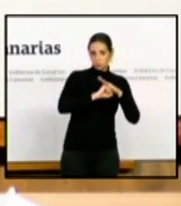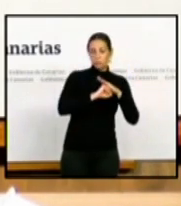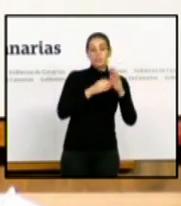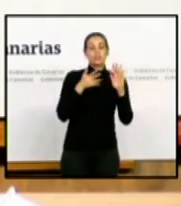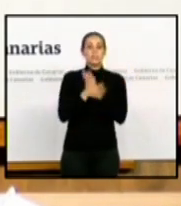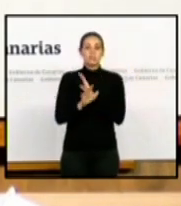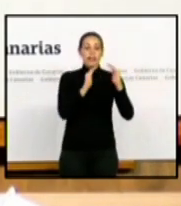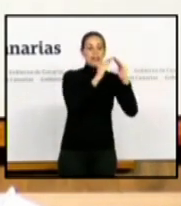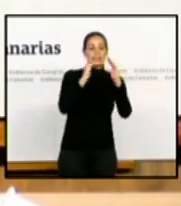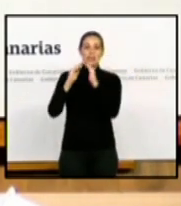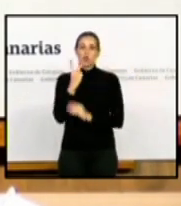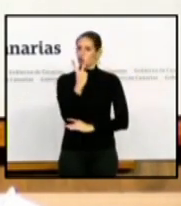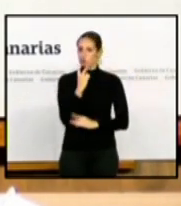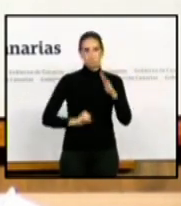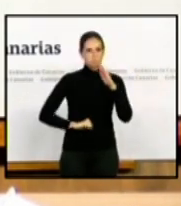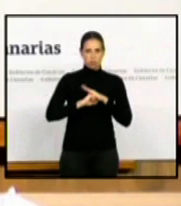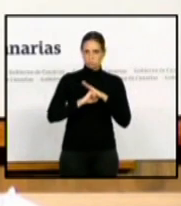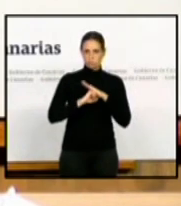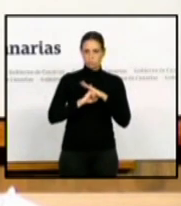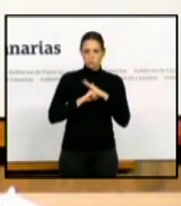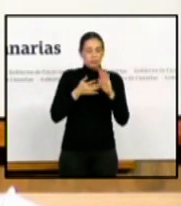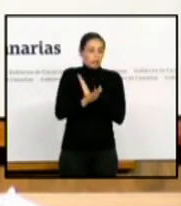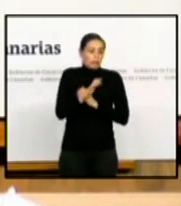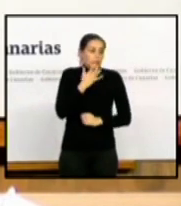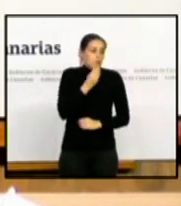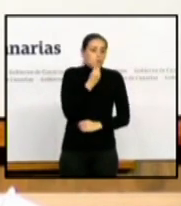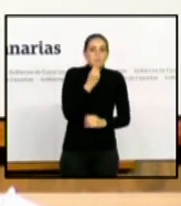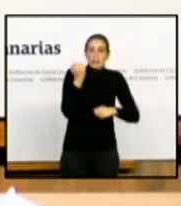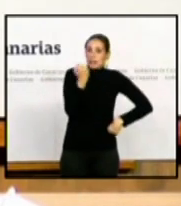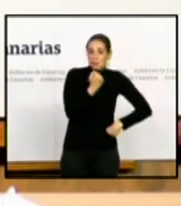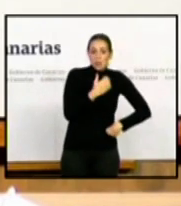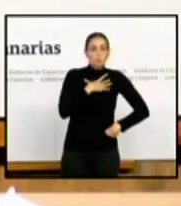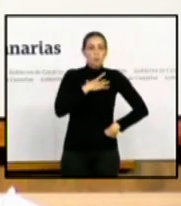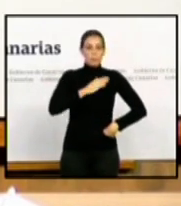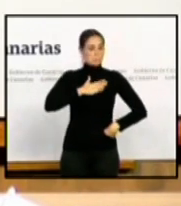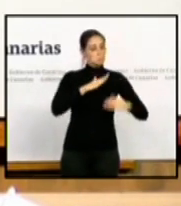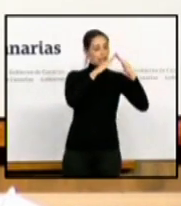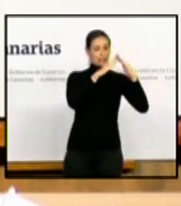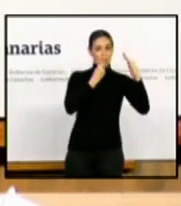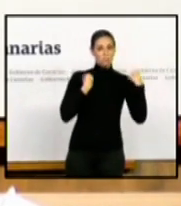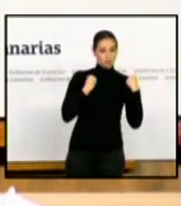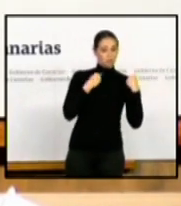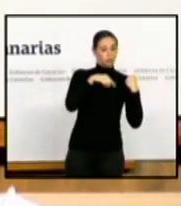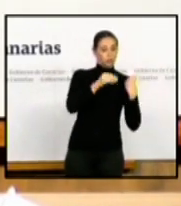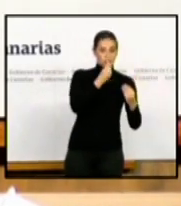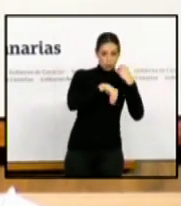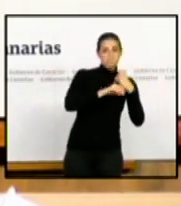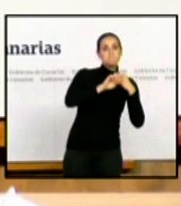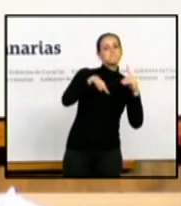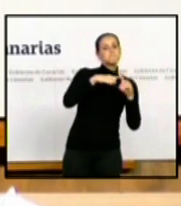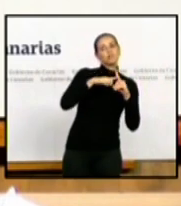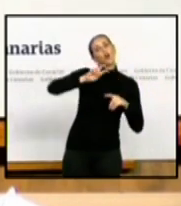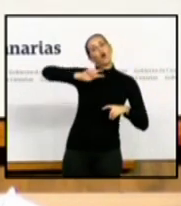unidades de convivencia. Es decir, si hay una comida de Navidad podrán estar los que vivan en esa casa y una unidad de convivencia más, solo una más.